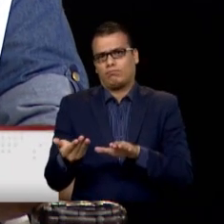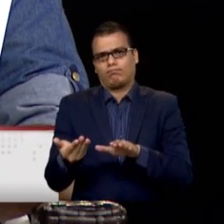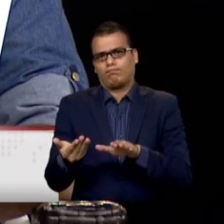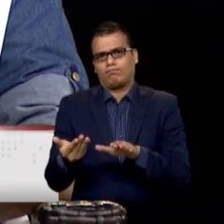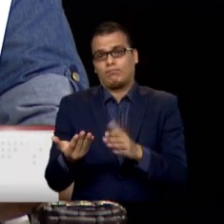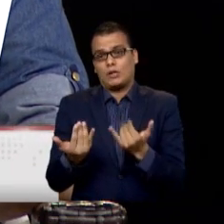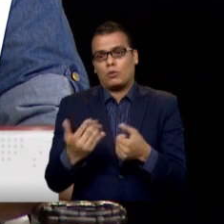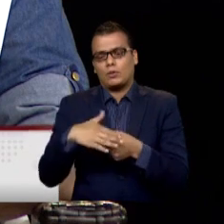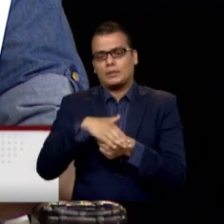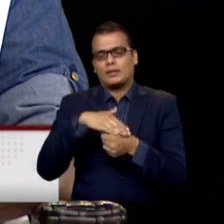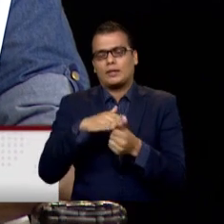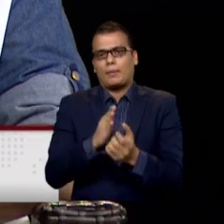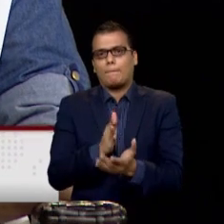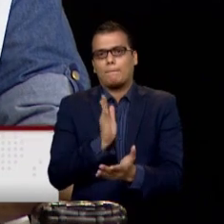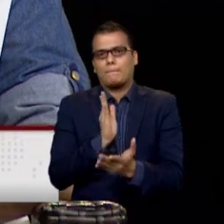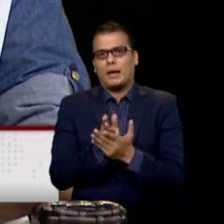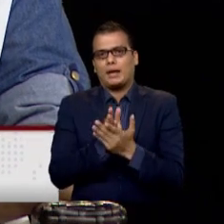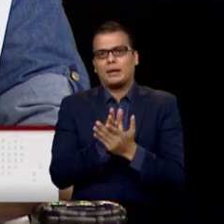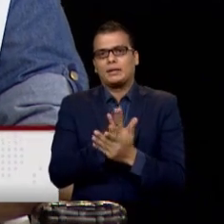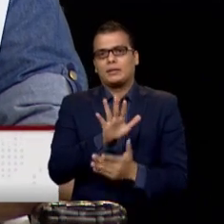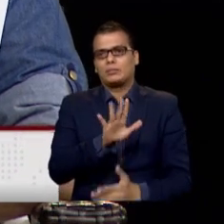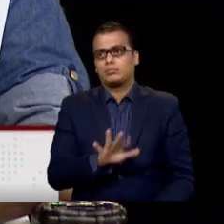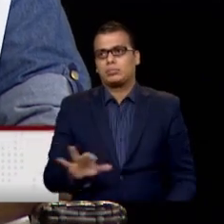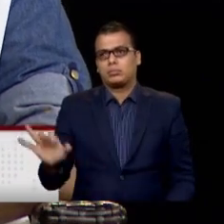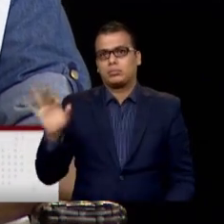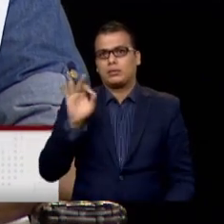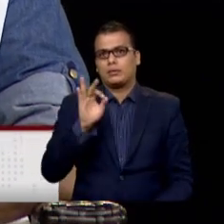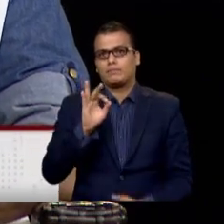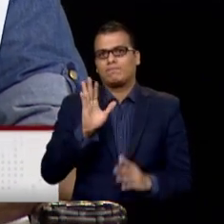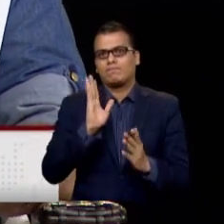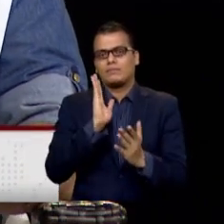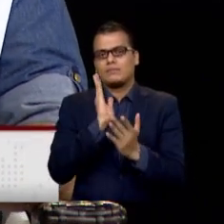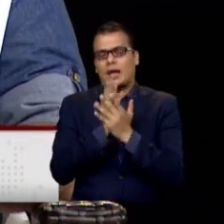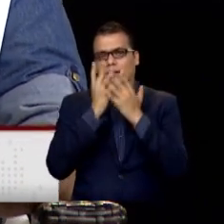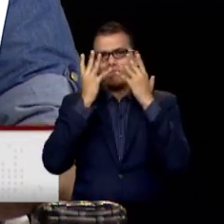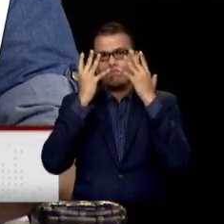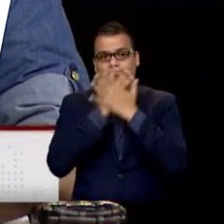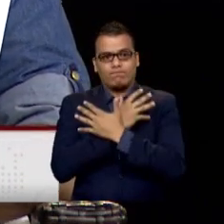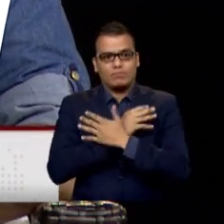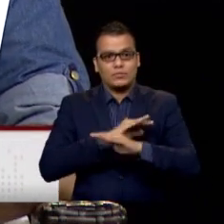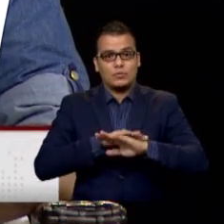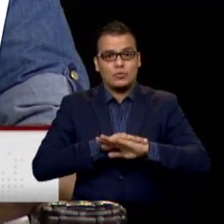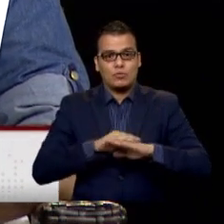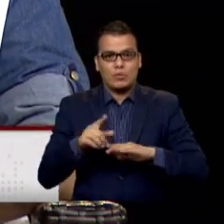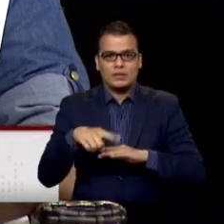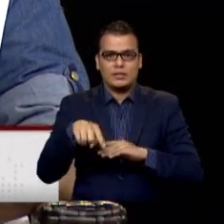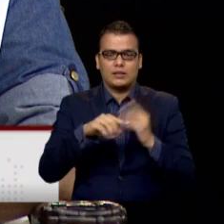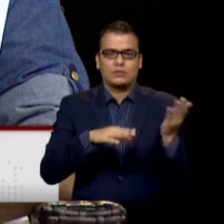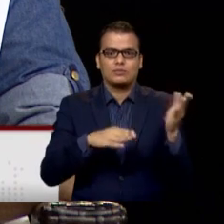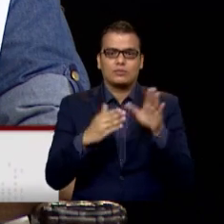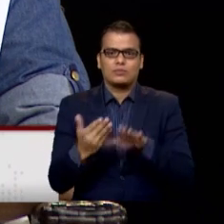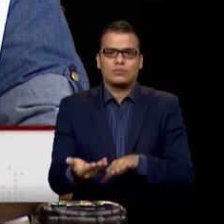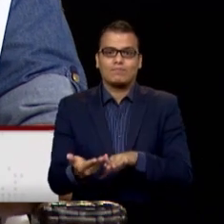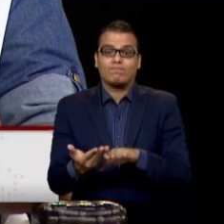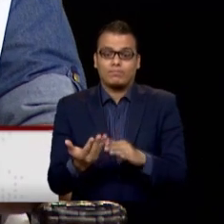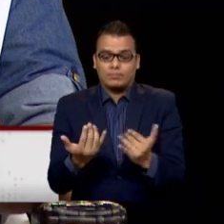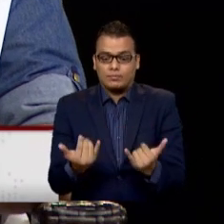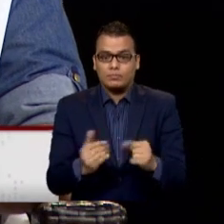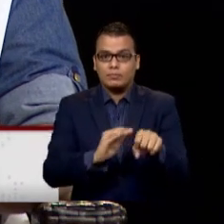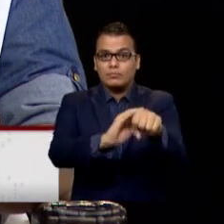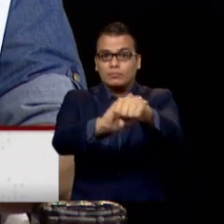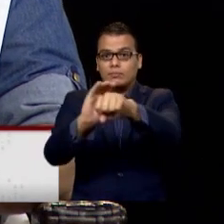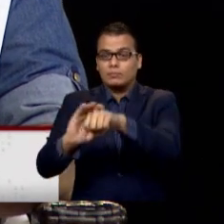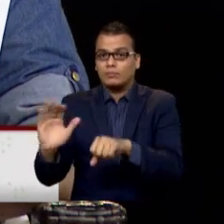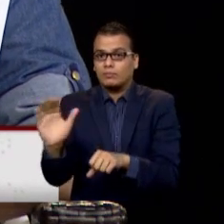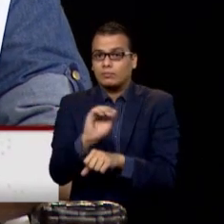esta circunstancia de este virus nos los ha quitado. Que esto sea una oportunidad para señalarle a la gente que